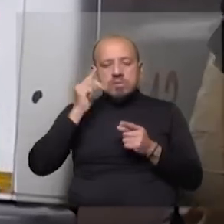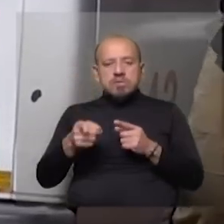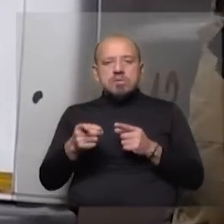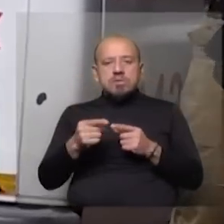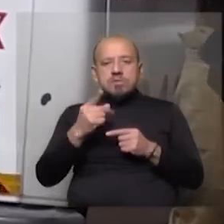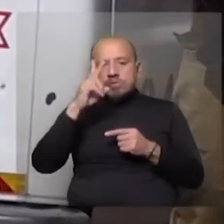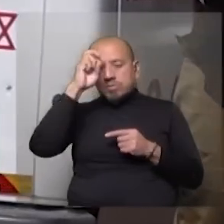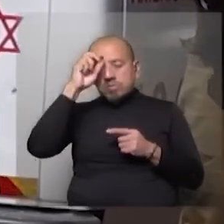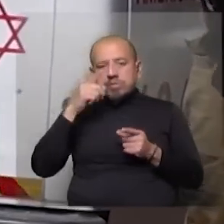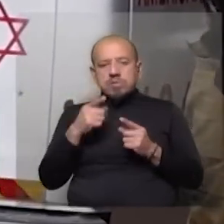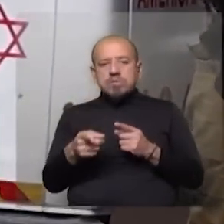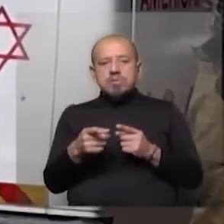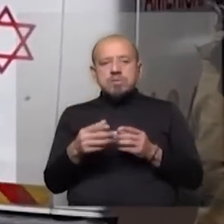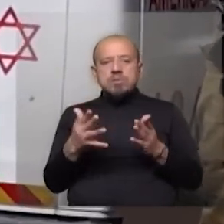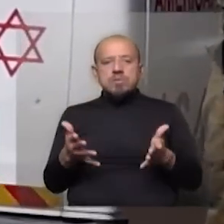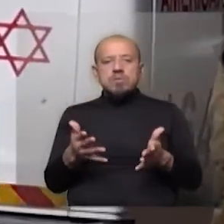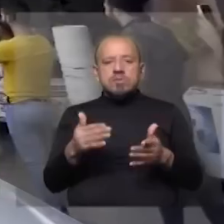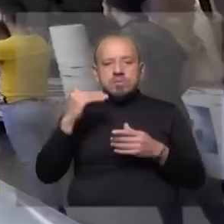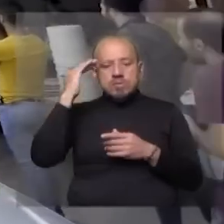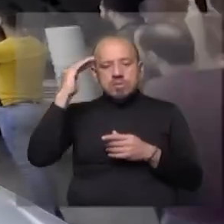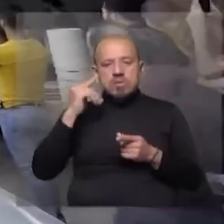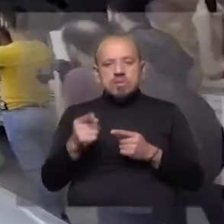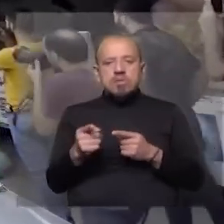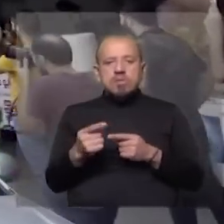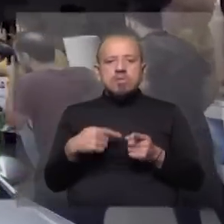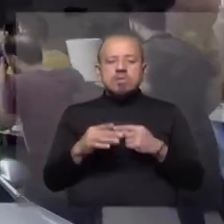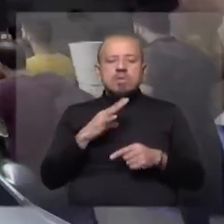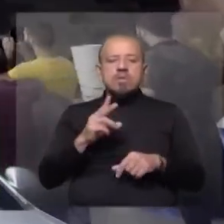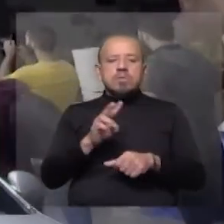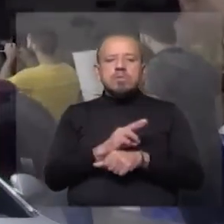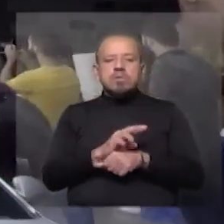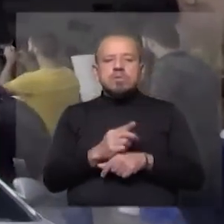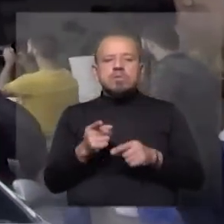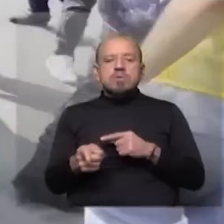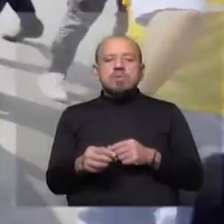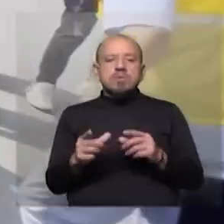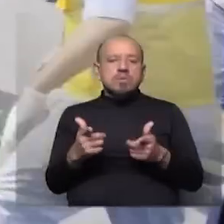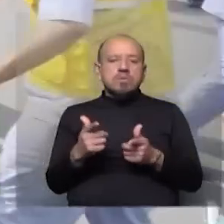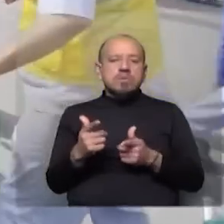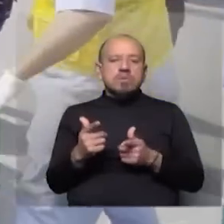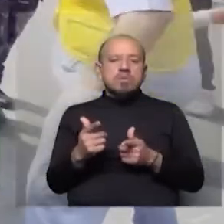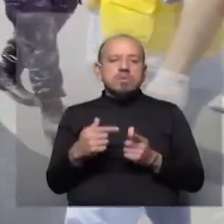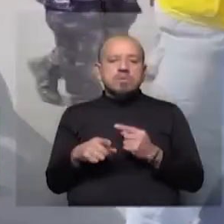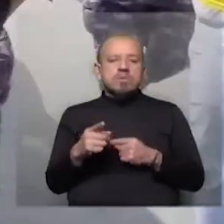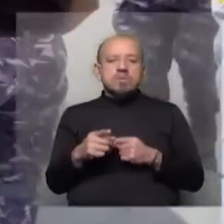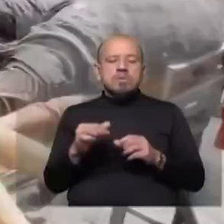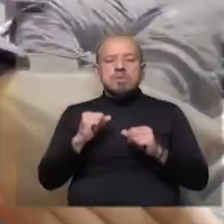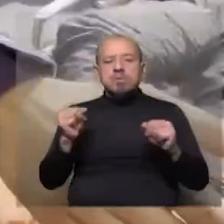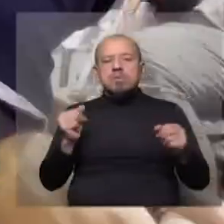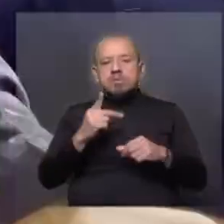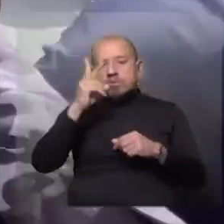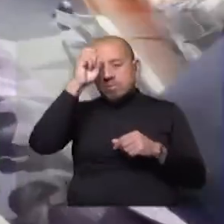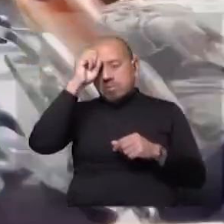hospitales las ambulancias no son blancos militares Sí entonces hay que protegerlos bueno en este caso no sucedió de hecho el el bombardeo en el hospital